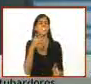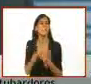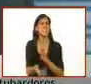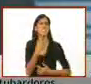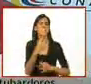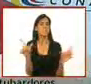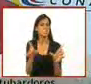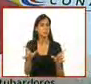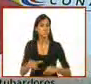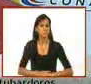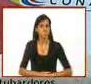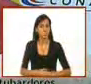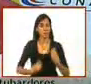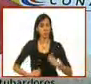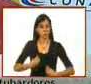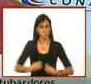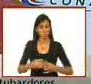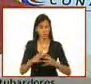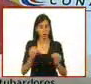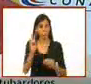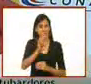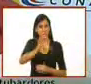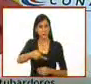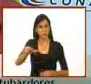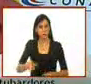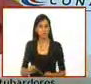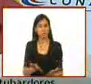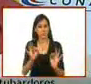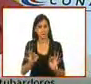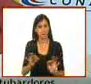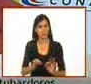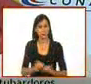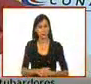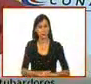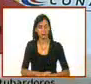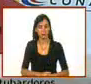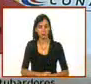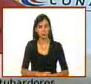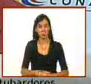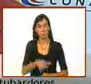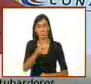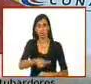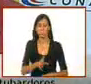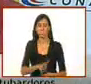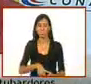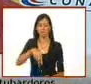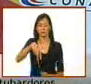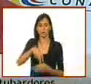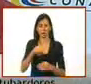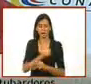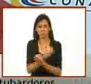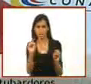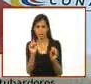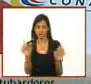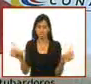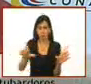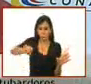mensajes. Preocupado por todos los venezolanos, sobre todo por los que se paran en la mañana y desayunan con